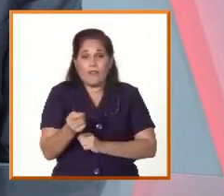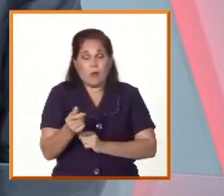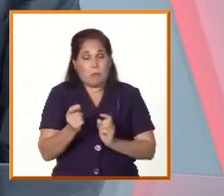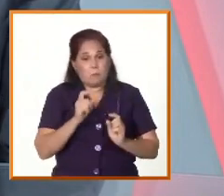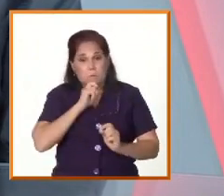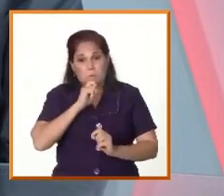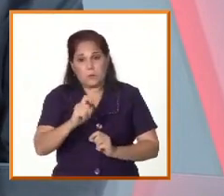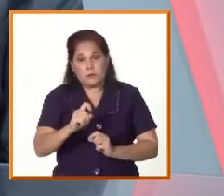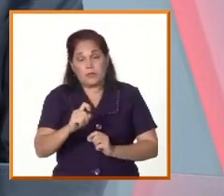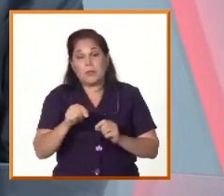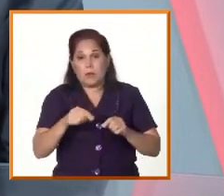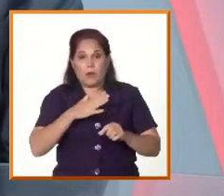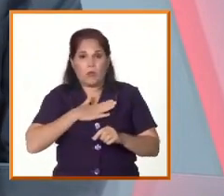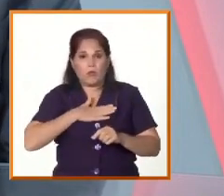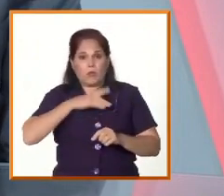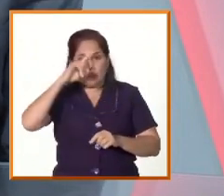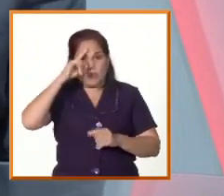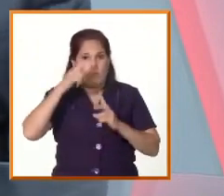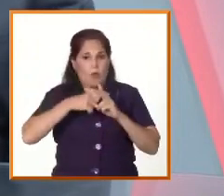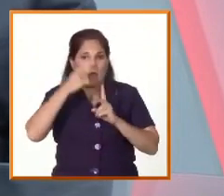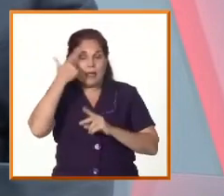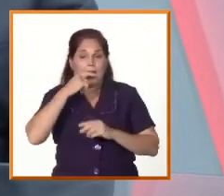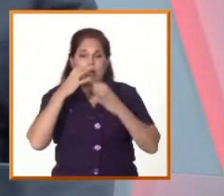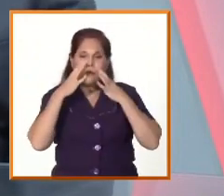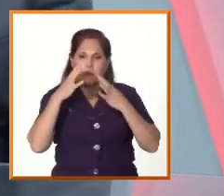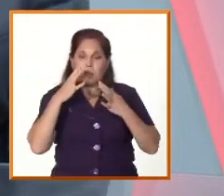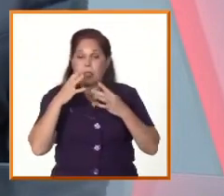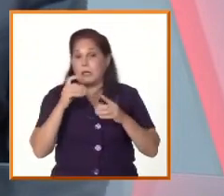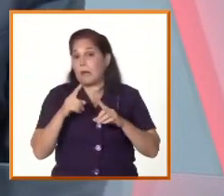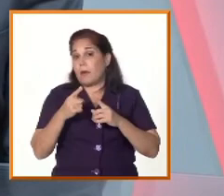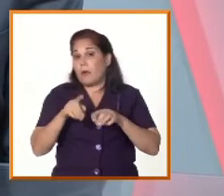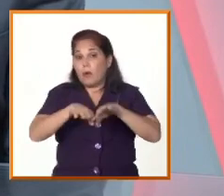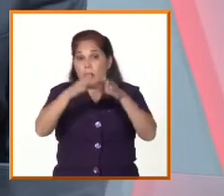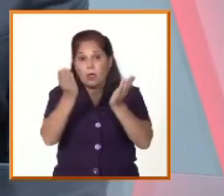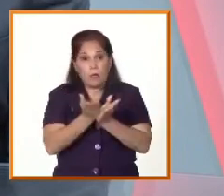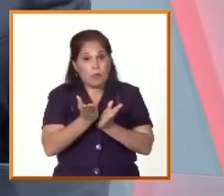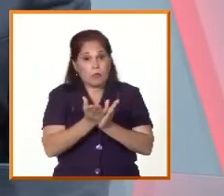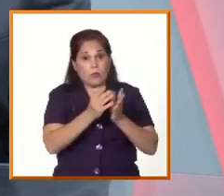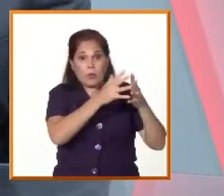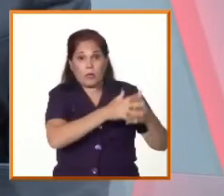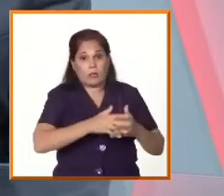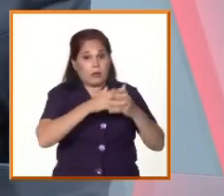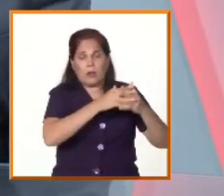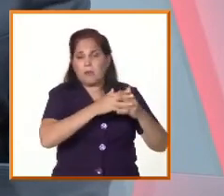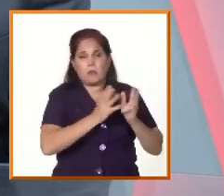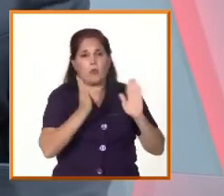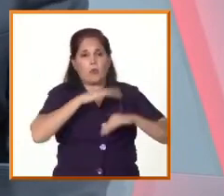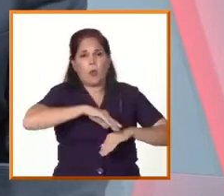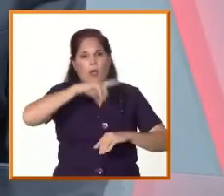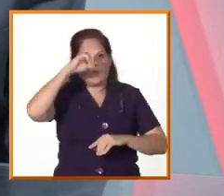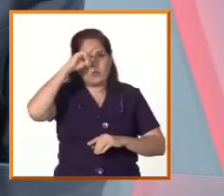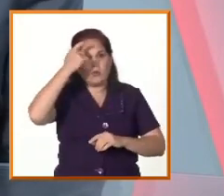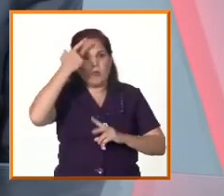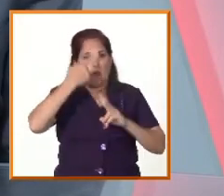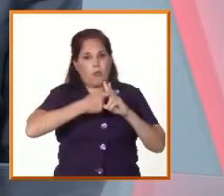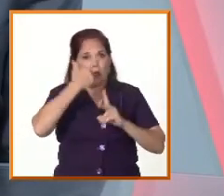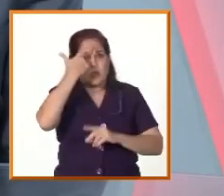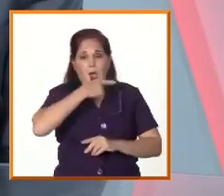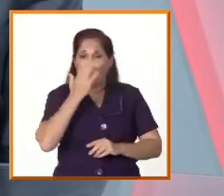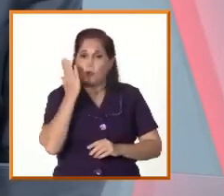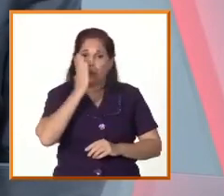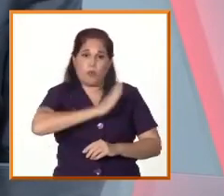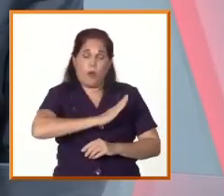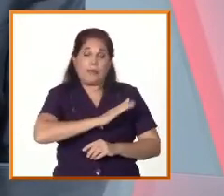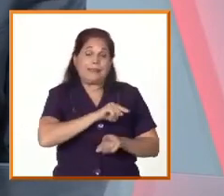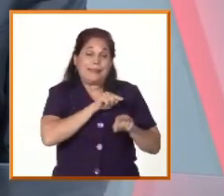en la materia importante para la industria hay déficit en el mercado de las hoy en el mundo de Estados Unidos que es uno de los principales productores de sodio incluso está importando